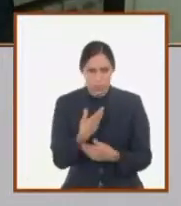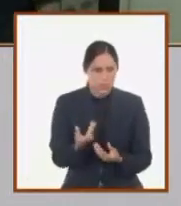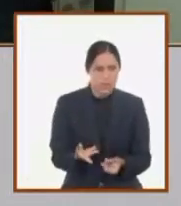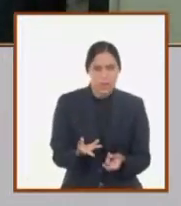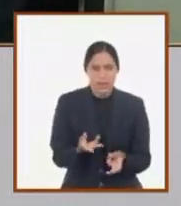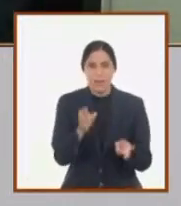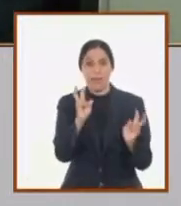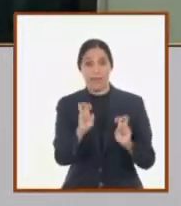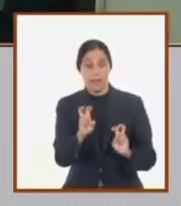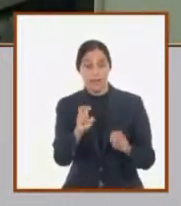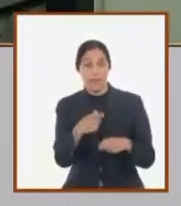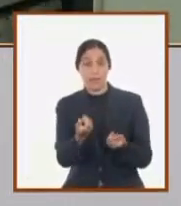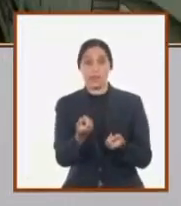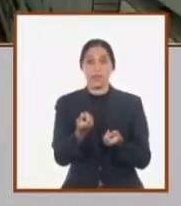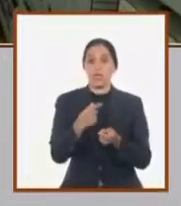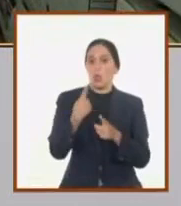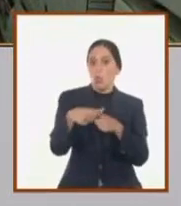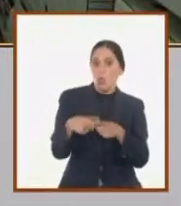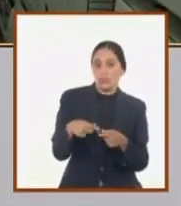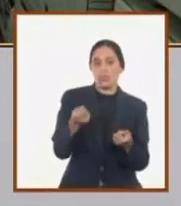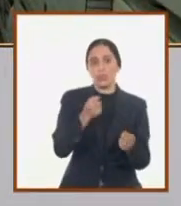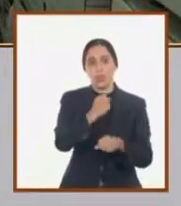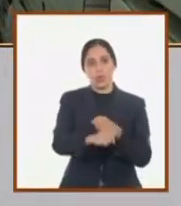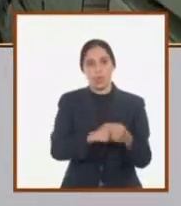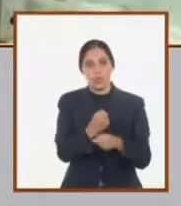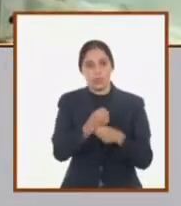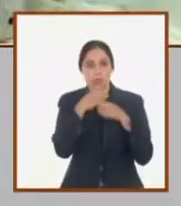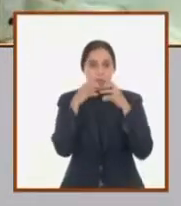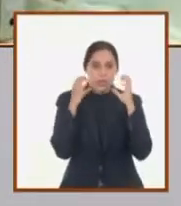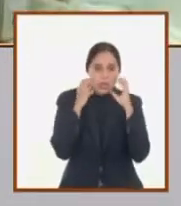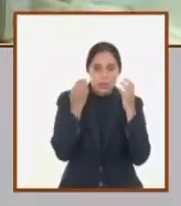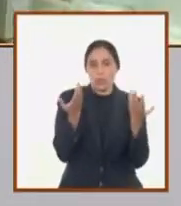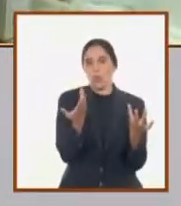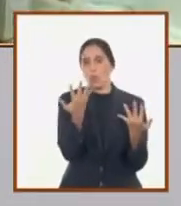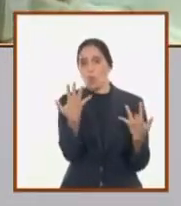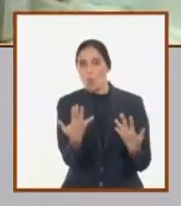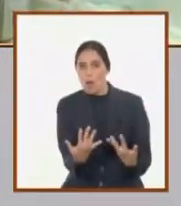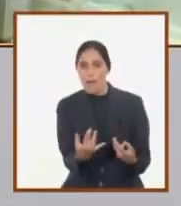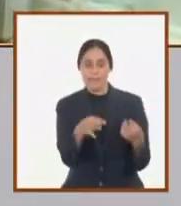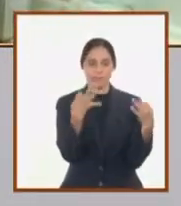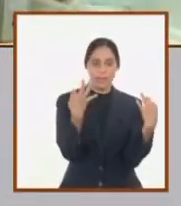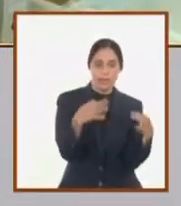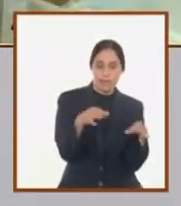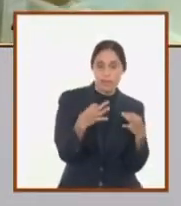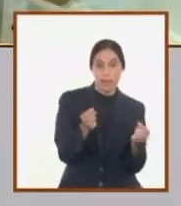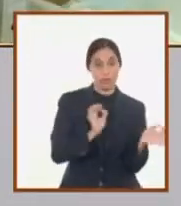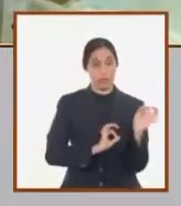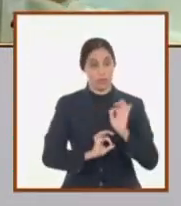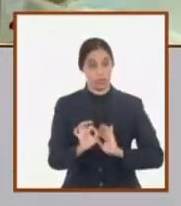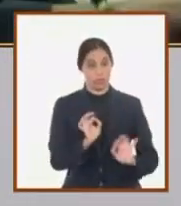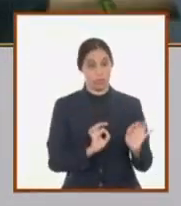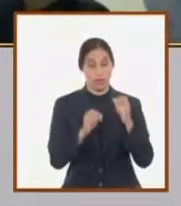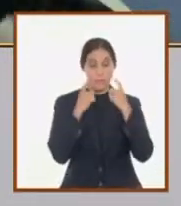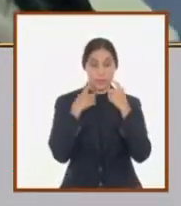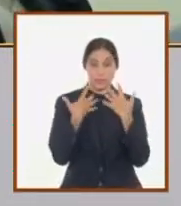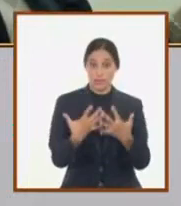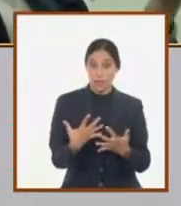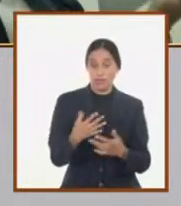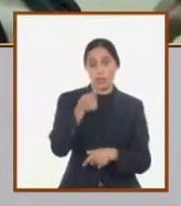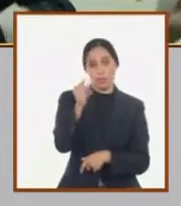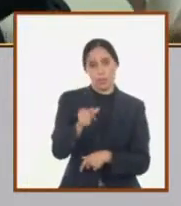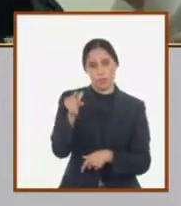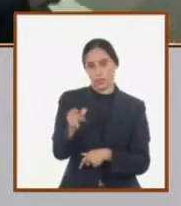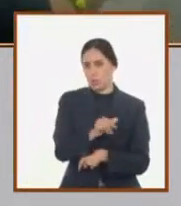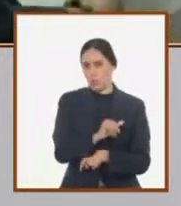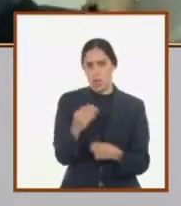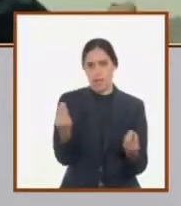servicios el uso de los nasobucos el uso de guantes para manipular la documentación eh también no solo por los usuarios sino por los trabajadores